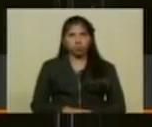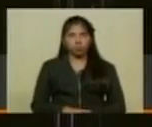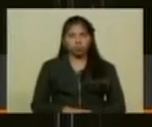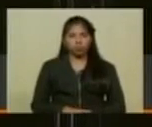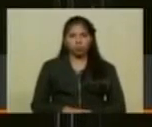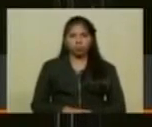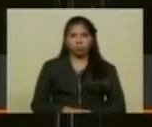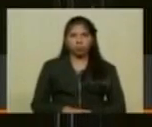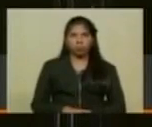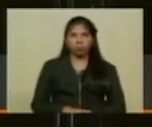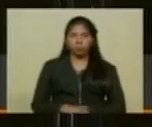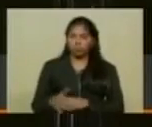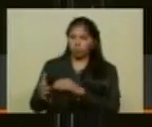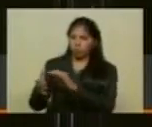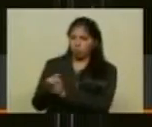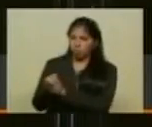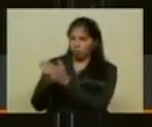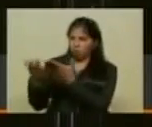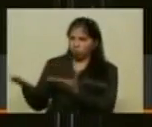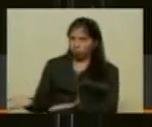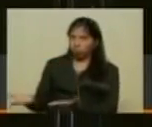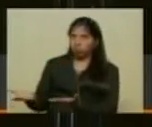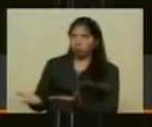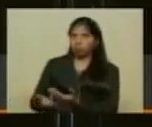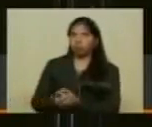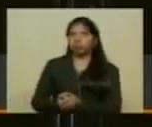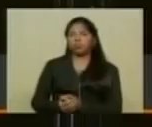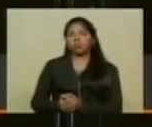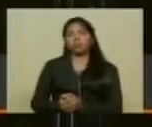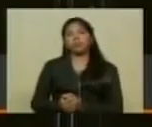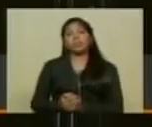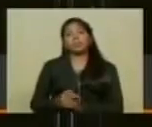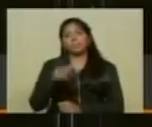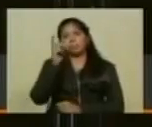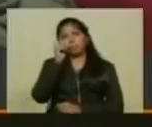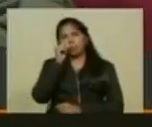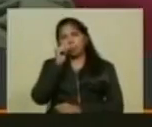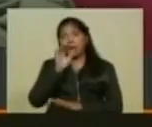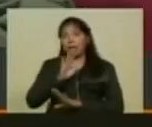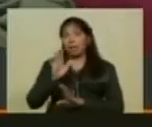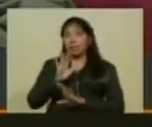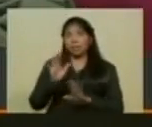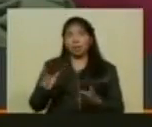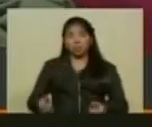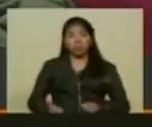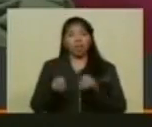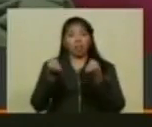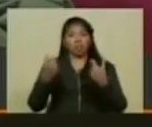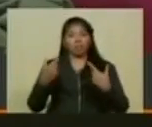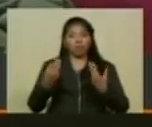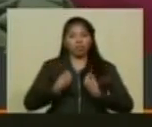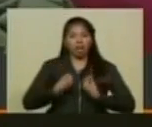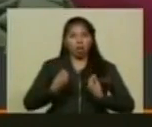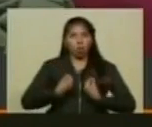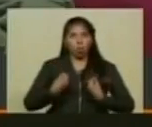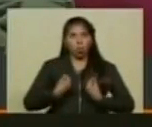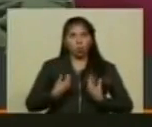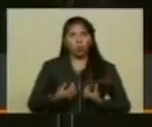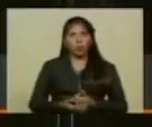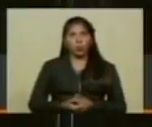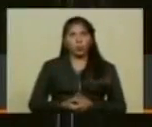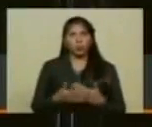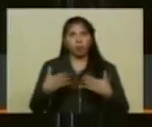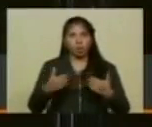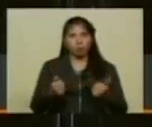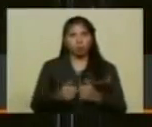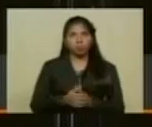compañero almirante en jefe, Remigio Ceballos, ya recuperado plenamente, comandante estratégico de